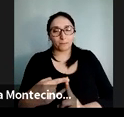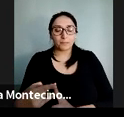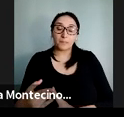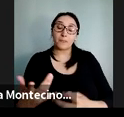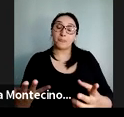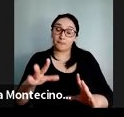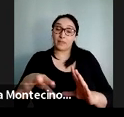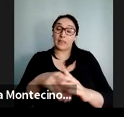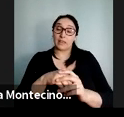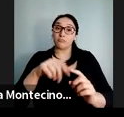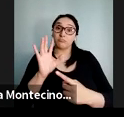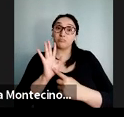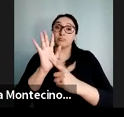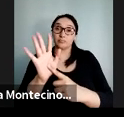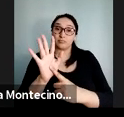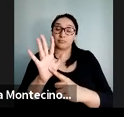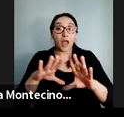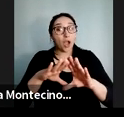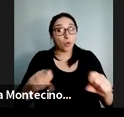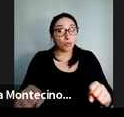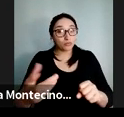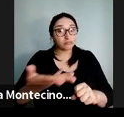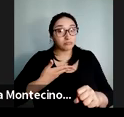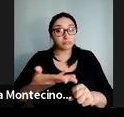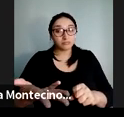estas presentaciones y pactos de común acuerdo,